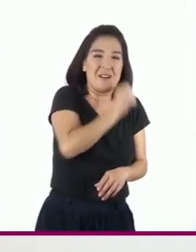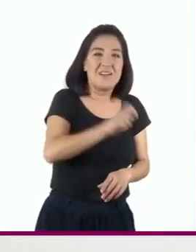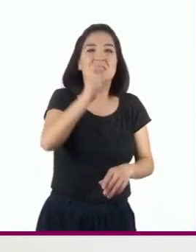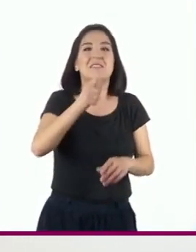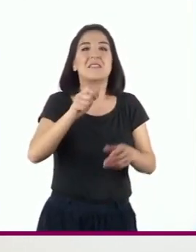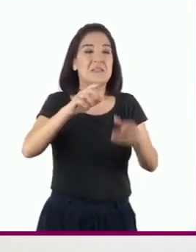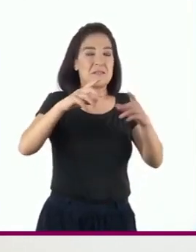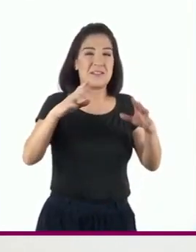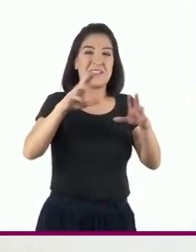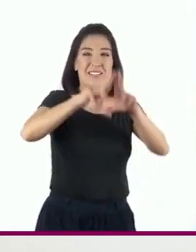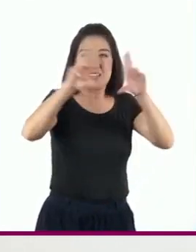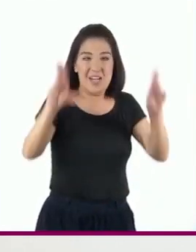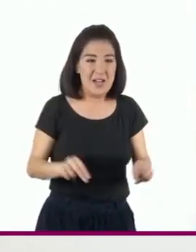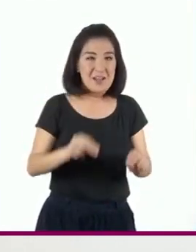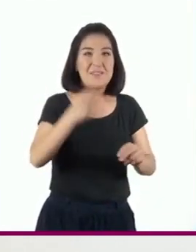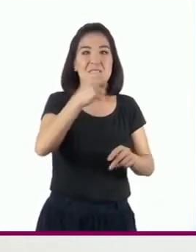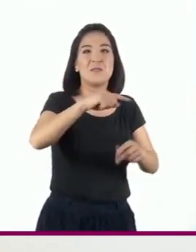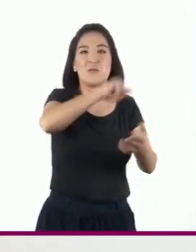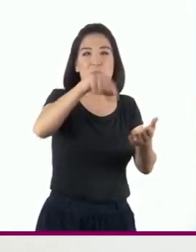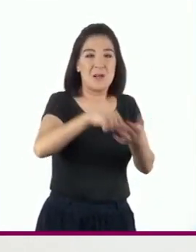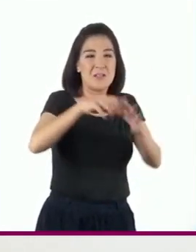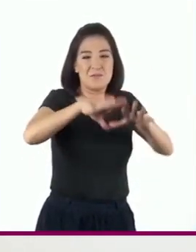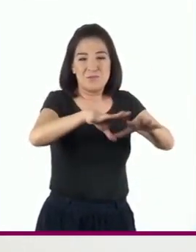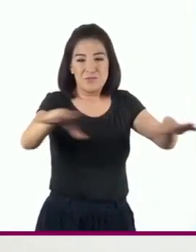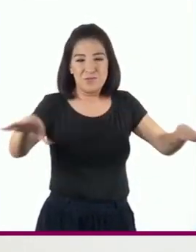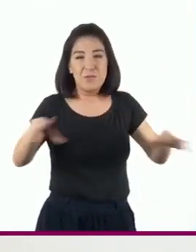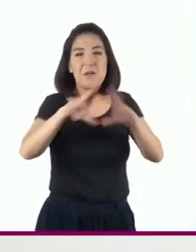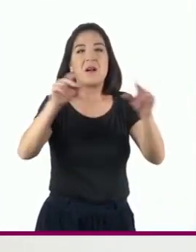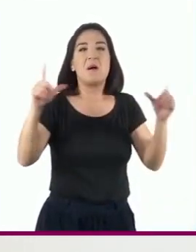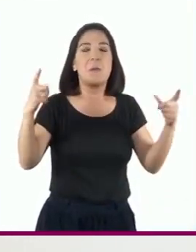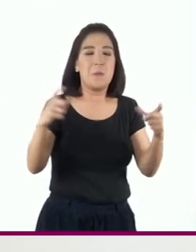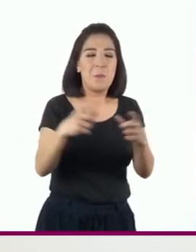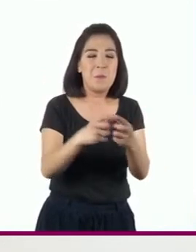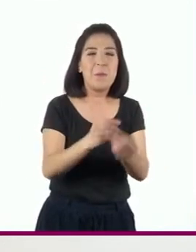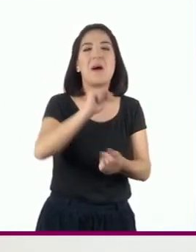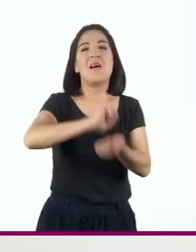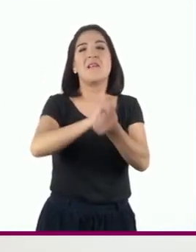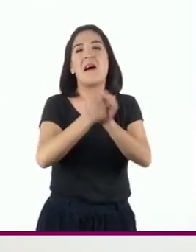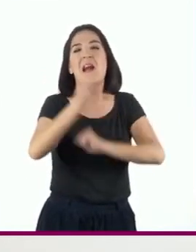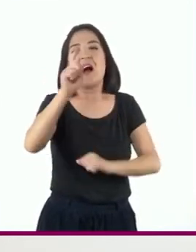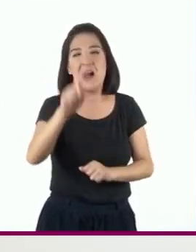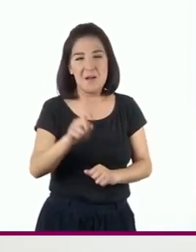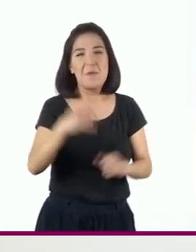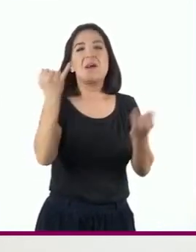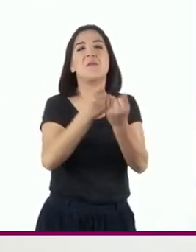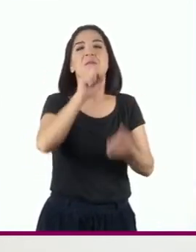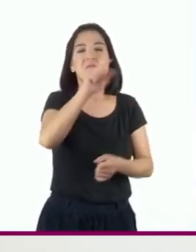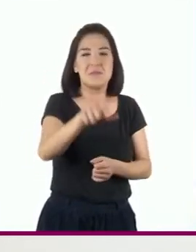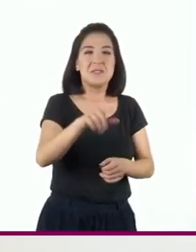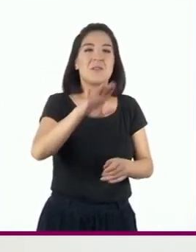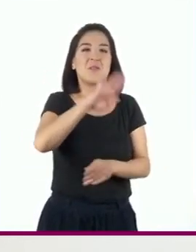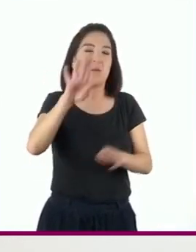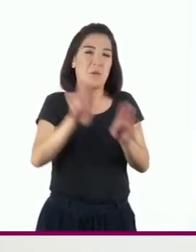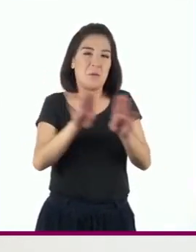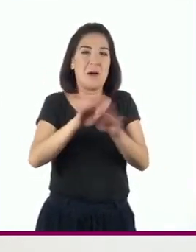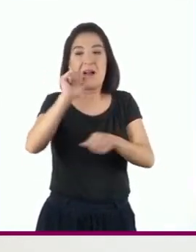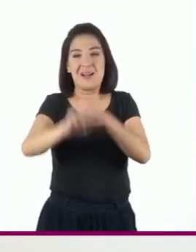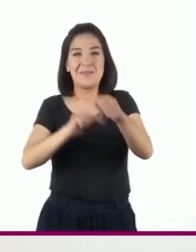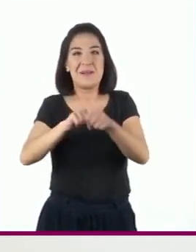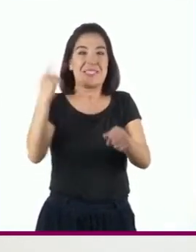personas. Pero el alcance de dichos cambios puede empequeñecer ante los que surgirán por la modificación